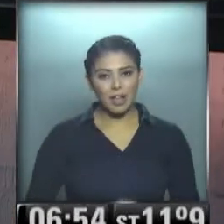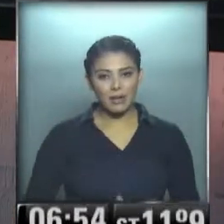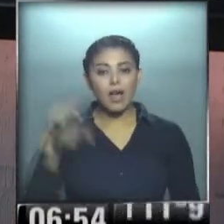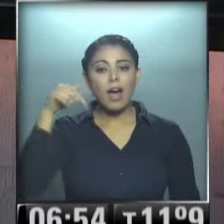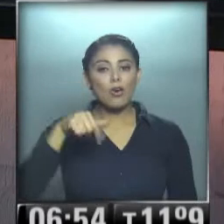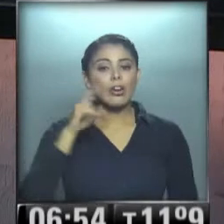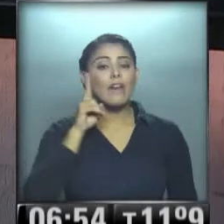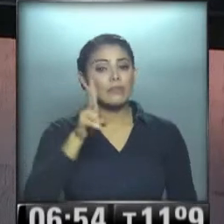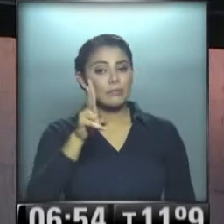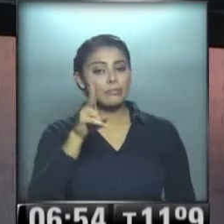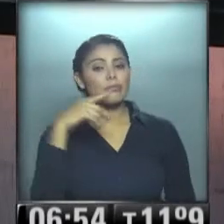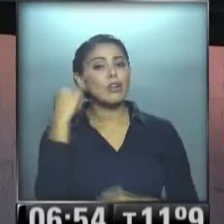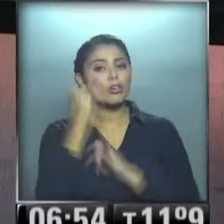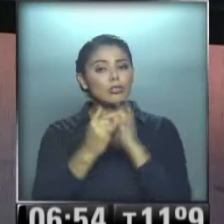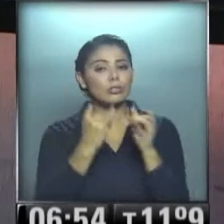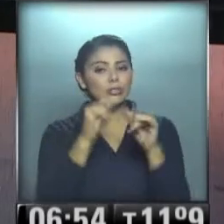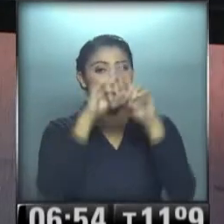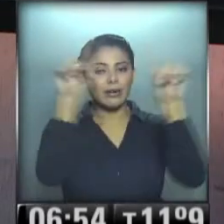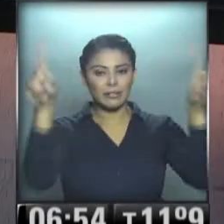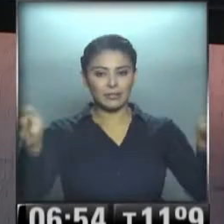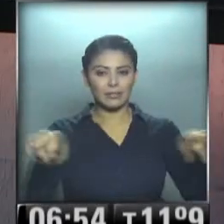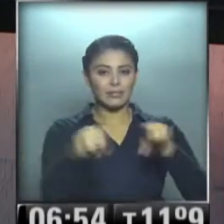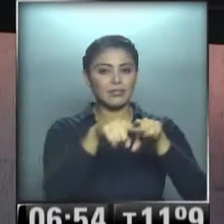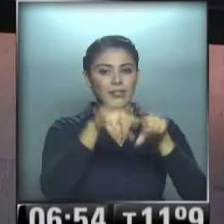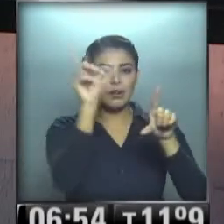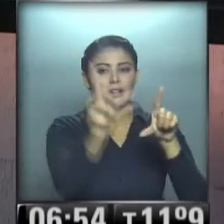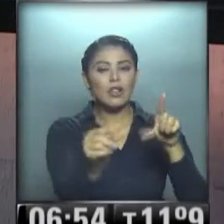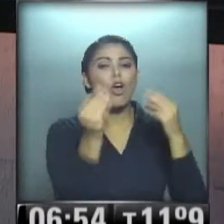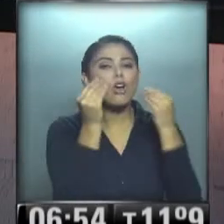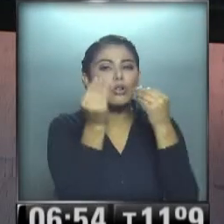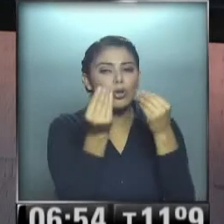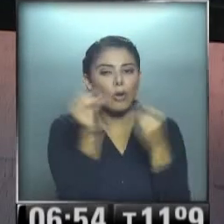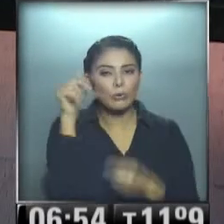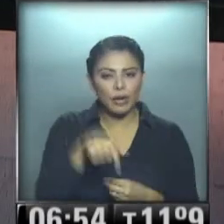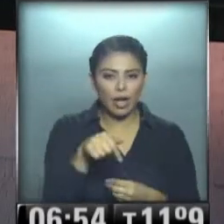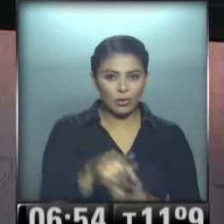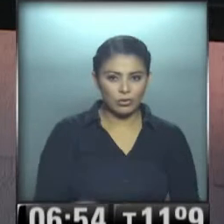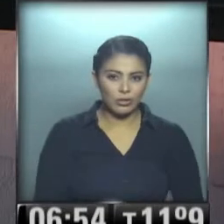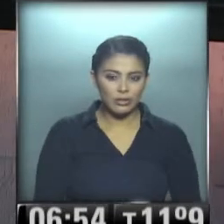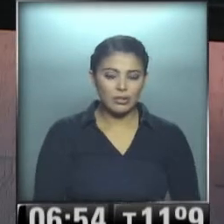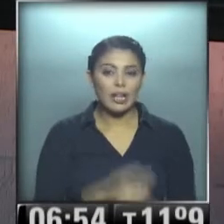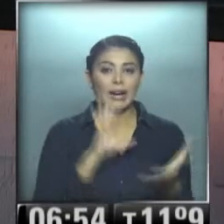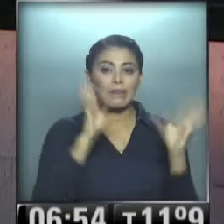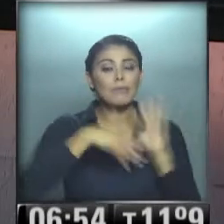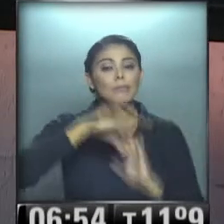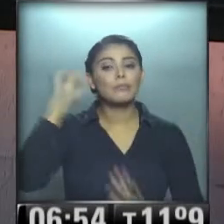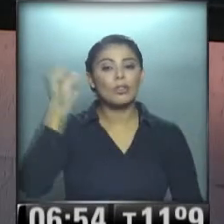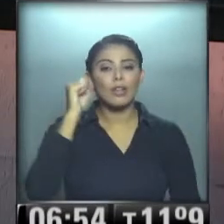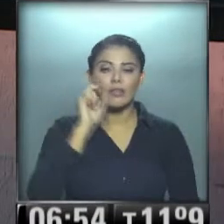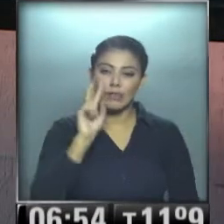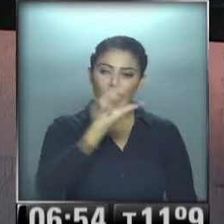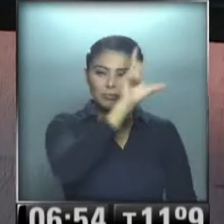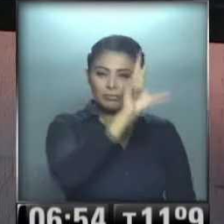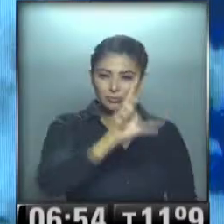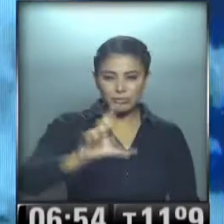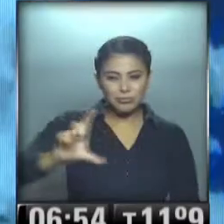a ver, Cari, vamos a repasar a través de la imagen de satélite cómo está ahora el tiempo en todo el país. Y tenemos para destacar esta banda nubosa que